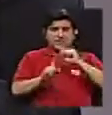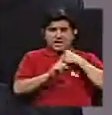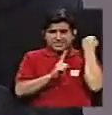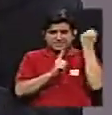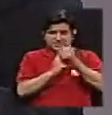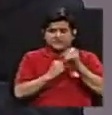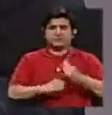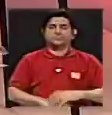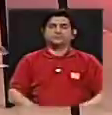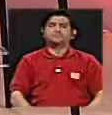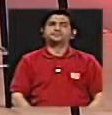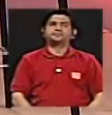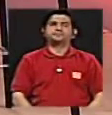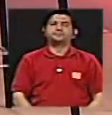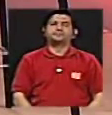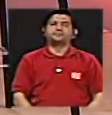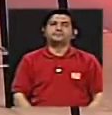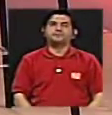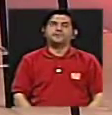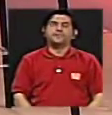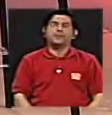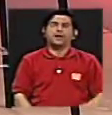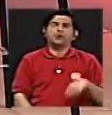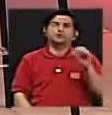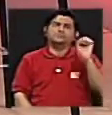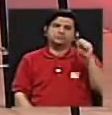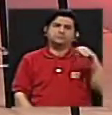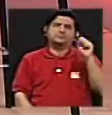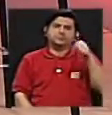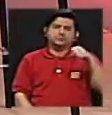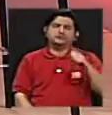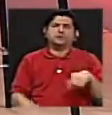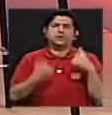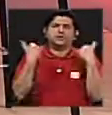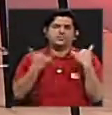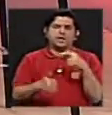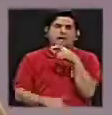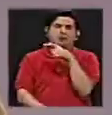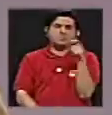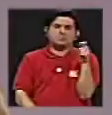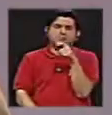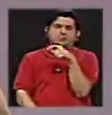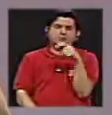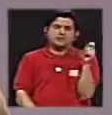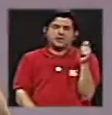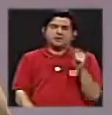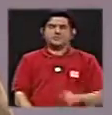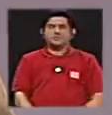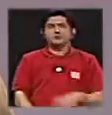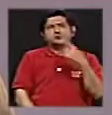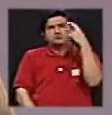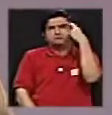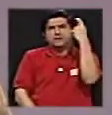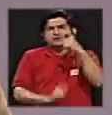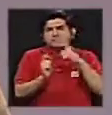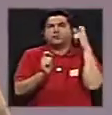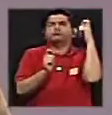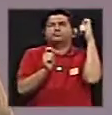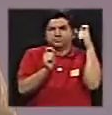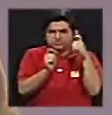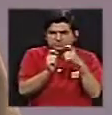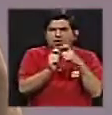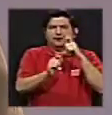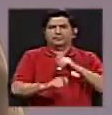de hecho? Sí, bueno, hace ya muchos meses, en previsión precisamente de